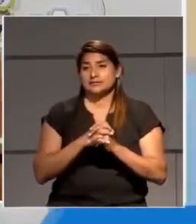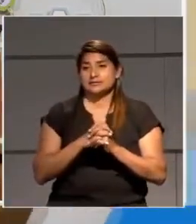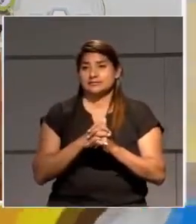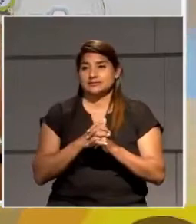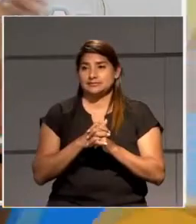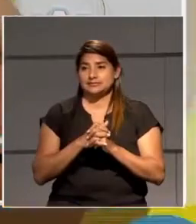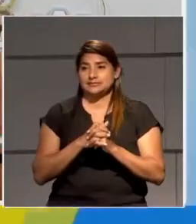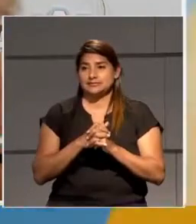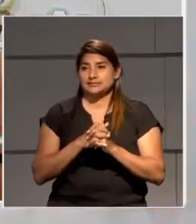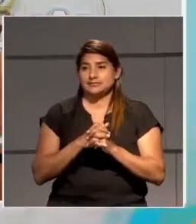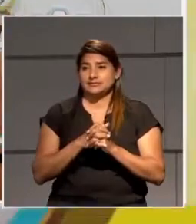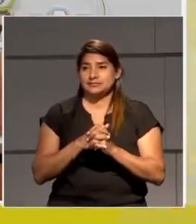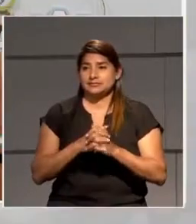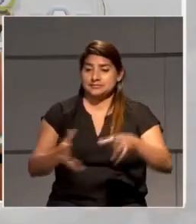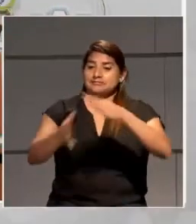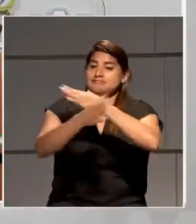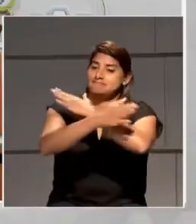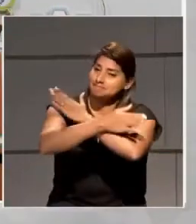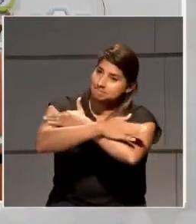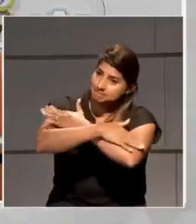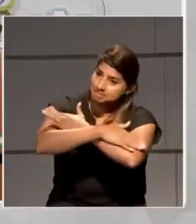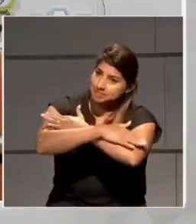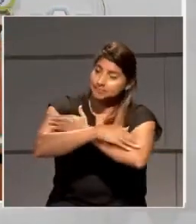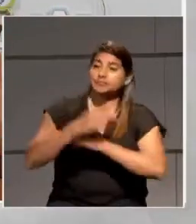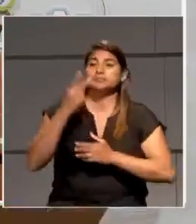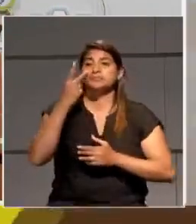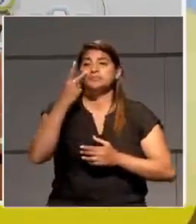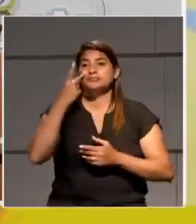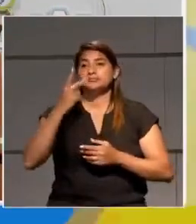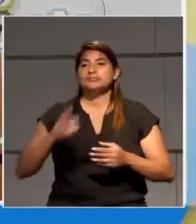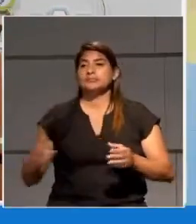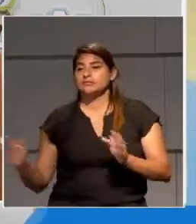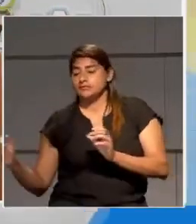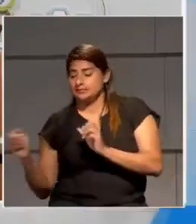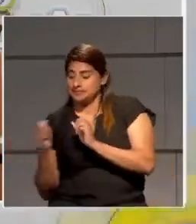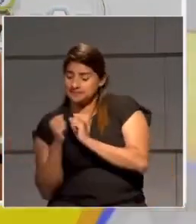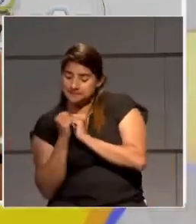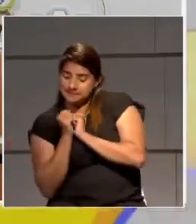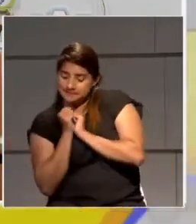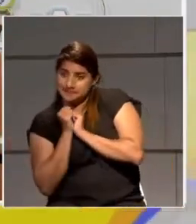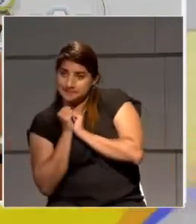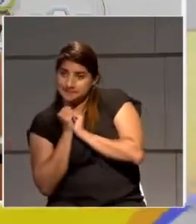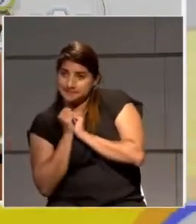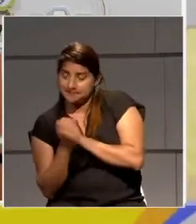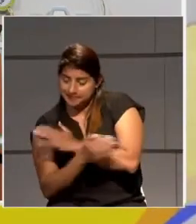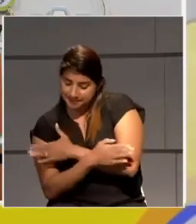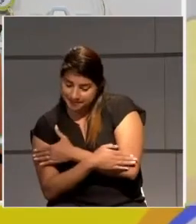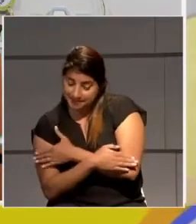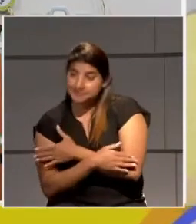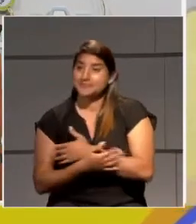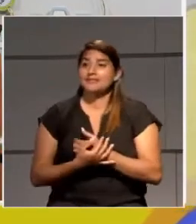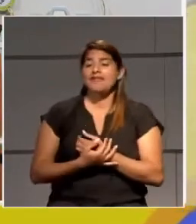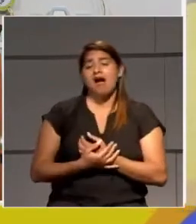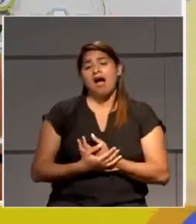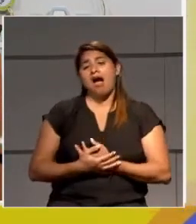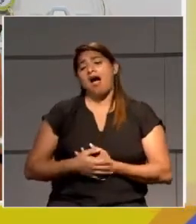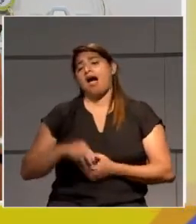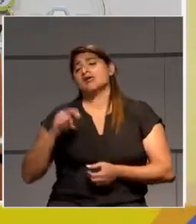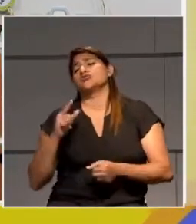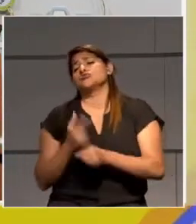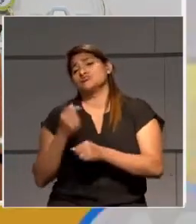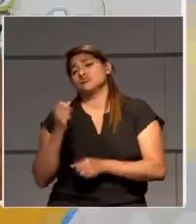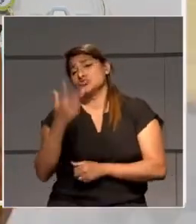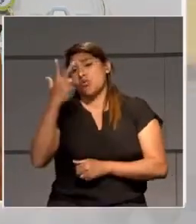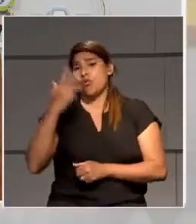No llego. Abrazo grande. Pero mira, voy a abrazar a Nayu, que la tengo la patita. Exacto. Ay, qué dichosa. Qué